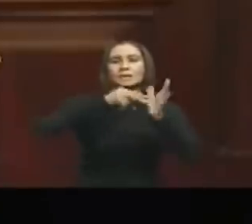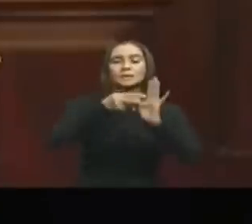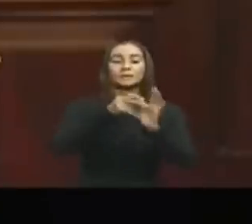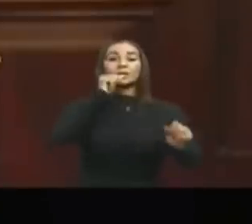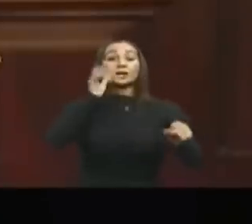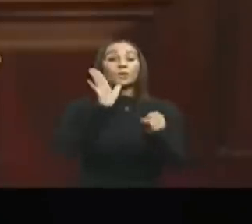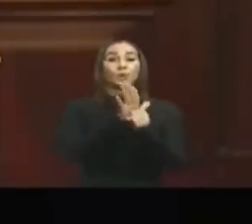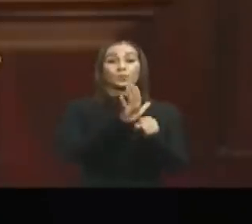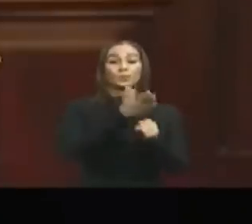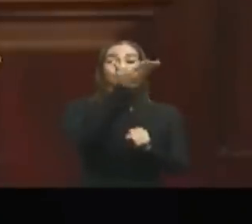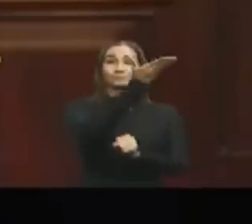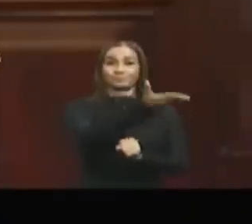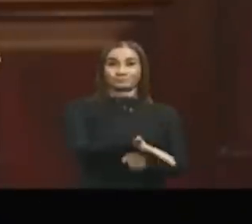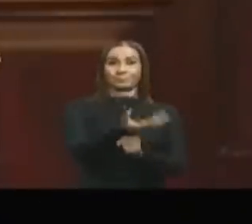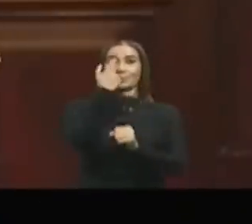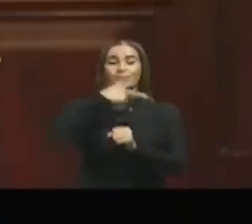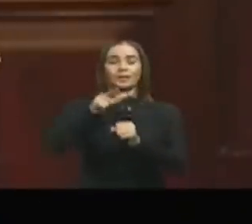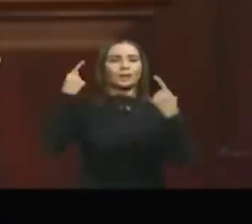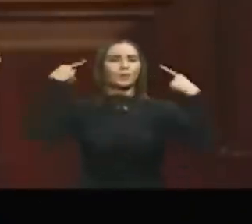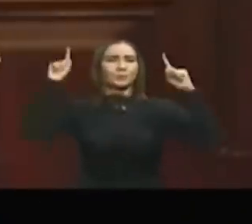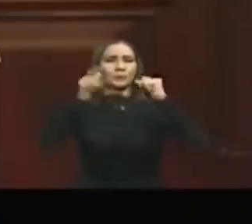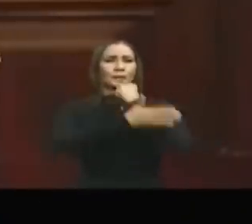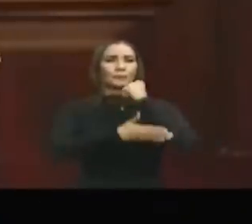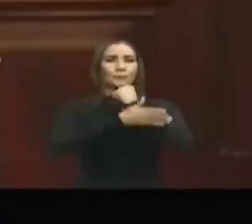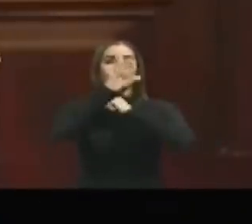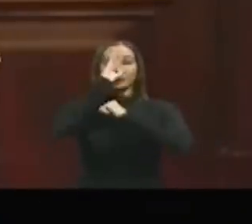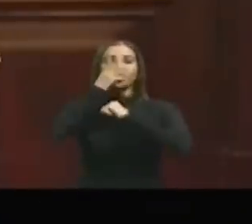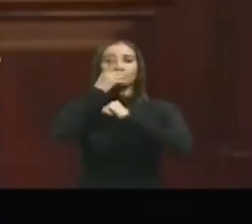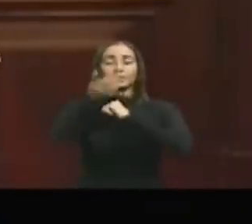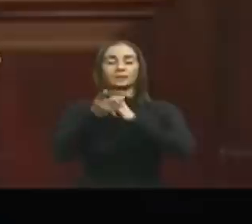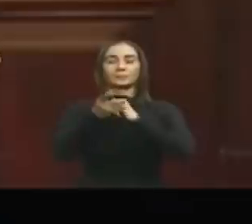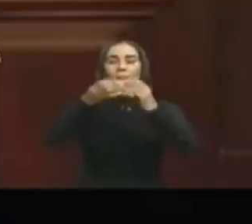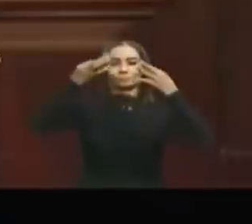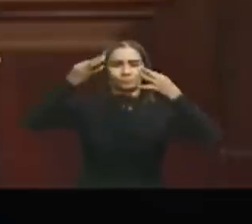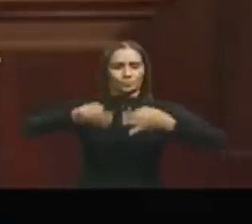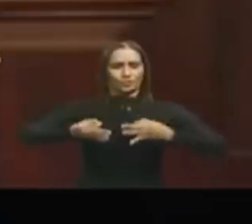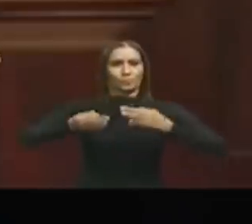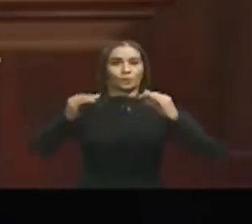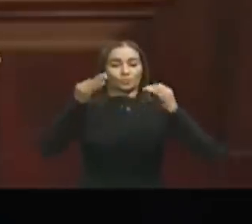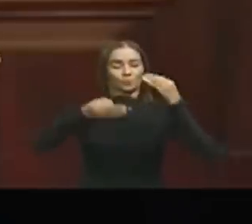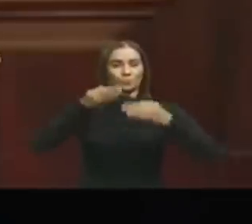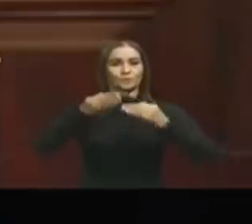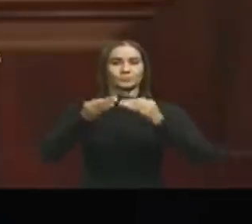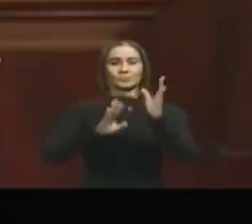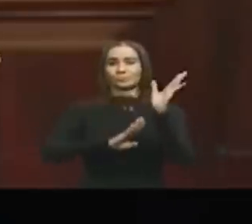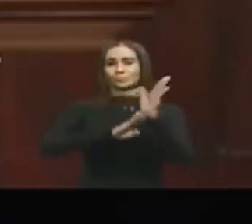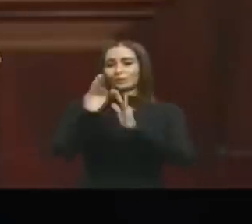más firme para hacer de este país una nación más justa, más digna, un Estado de